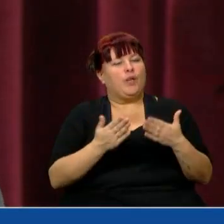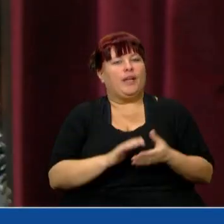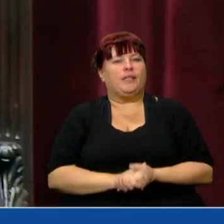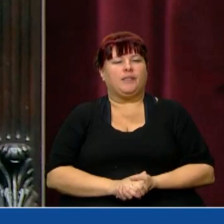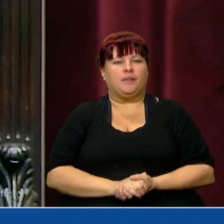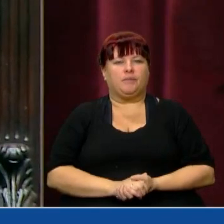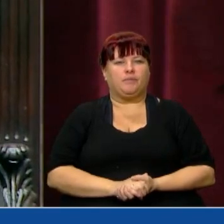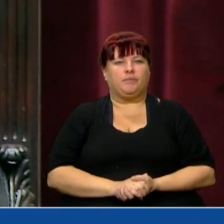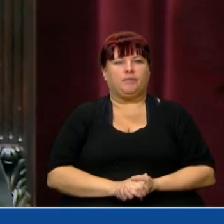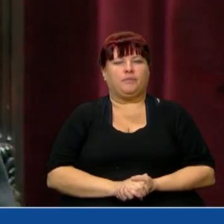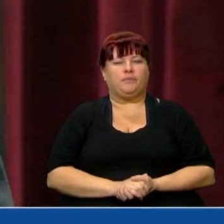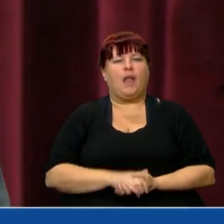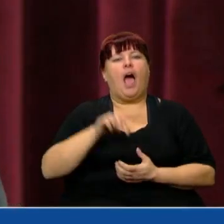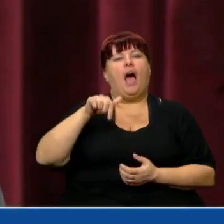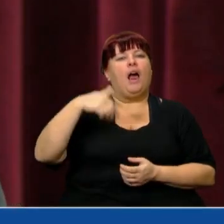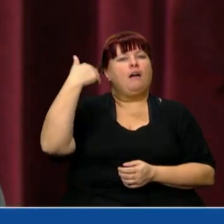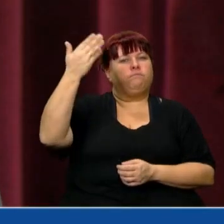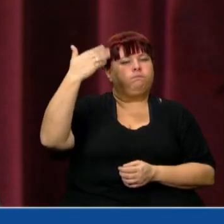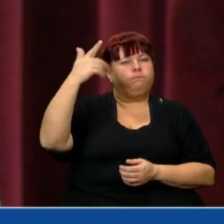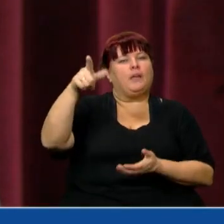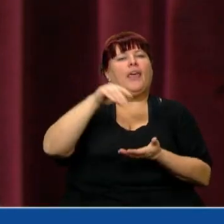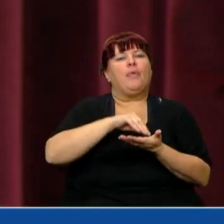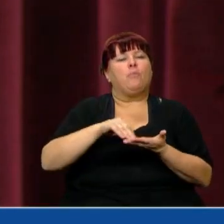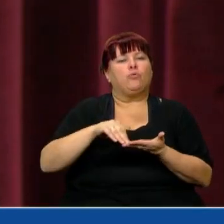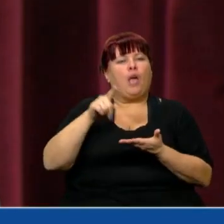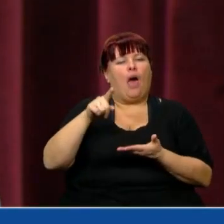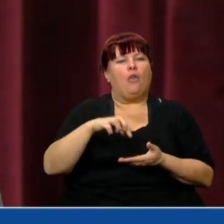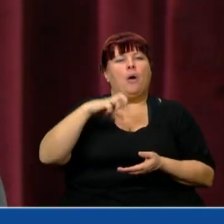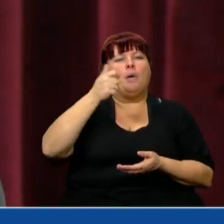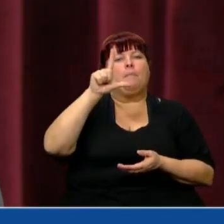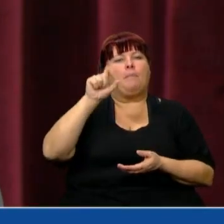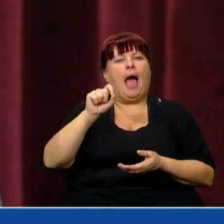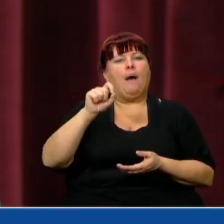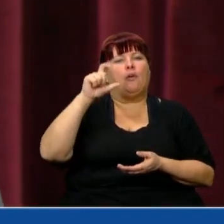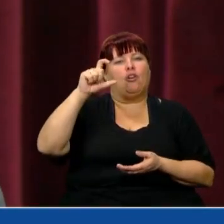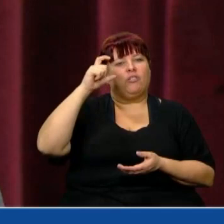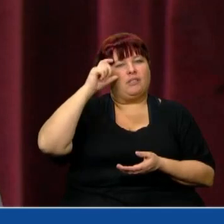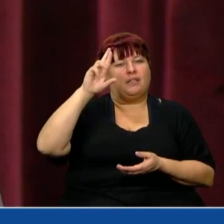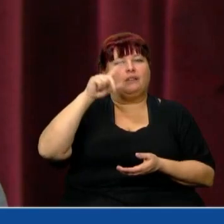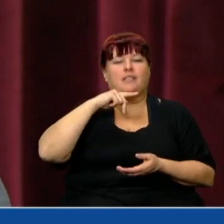gracias. Tiene la palabra el diputado Pablo Servi.